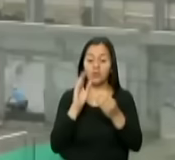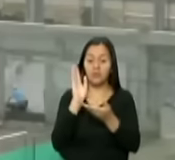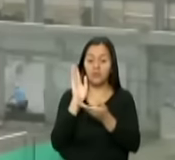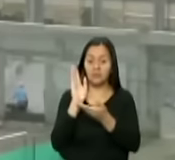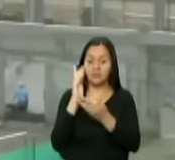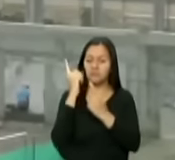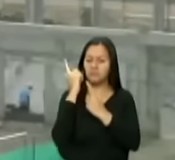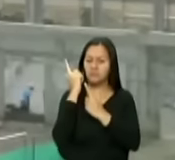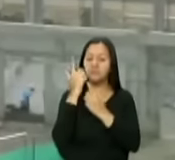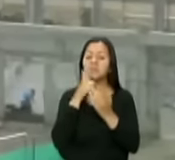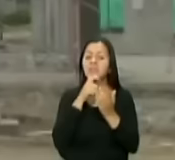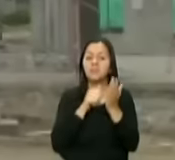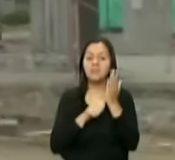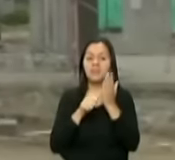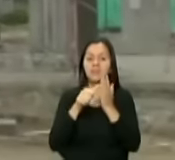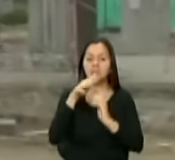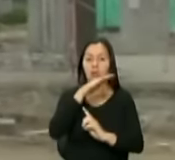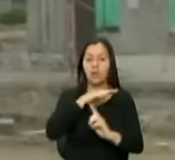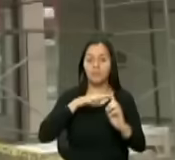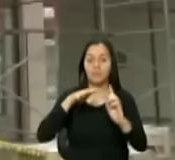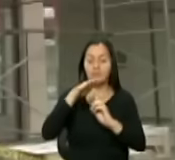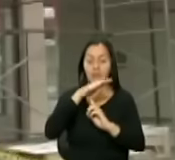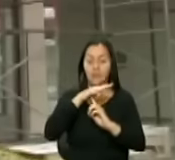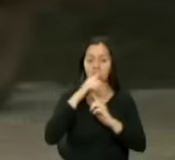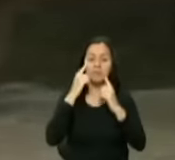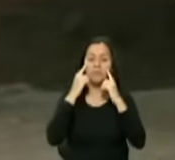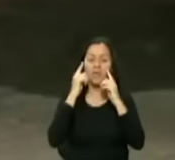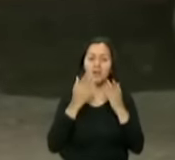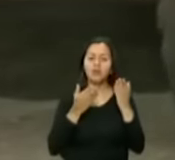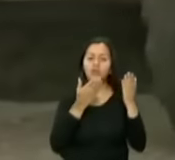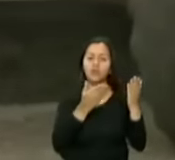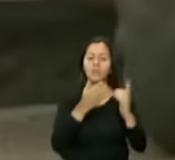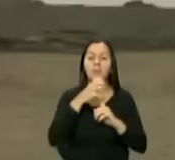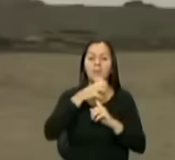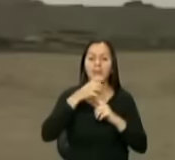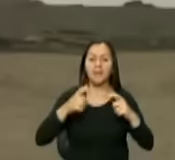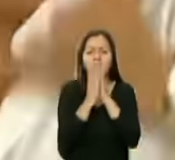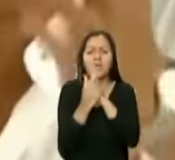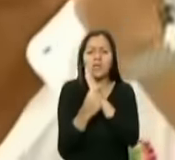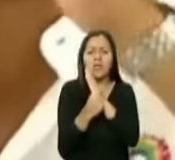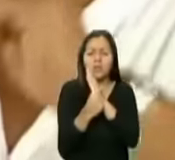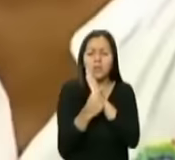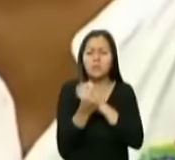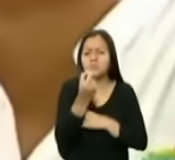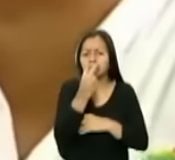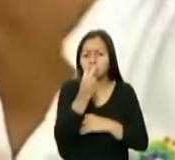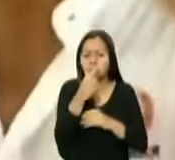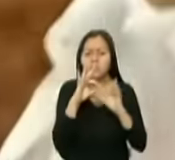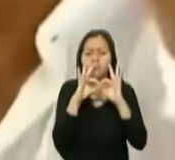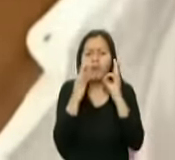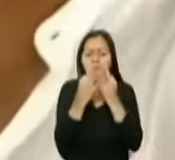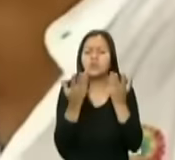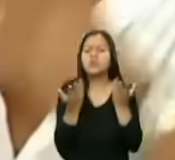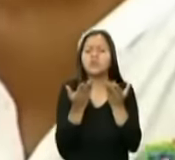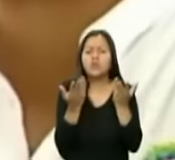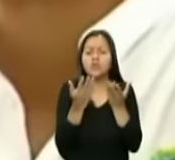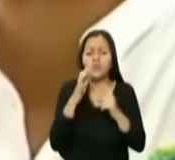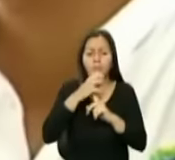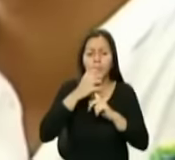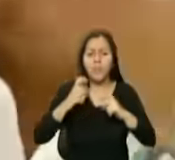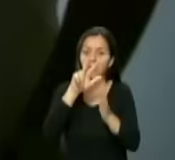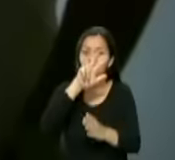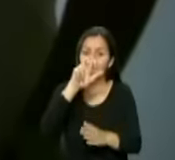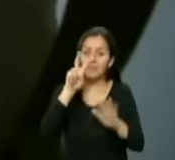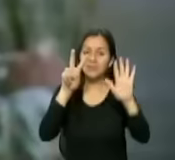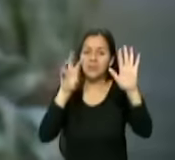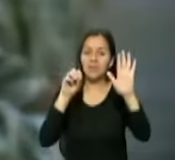sostenibilidad del ISFA y los privilegios que tienen los uniformados de alto rango. Como resultado, el presidente envió a la Asamblea Nacional un proyecto